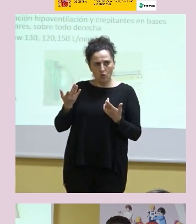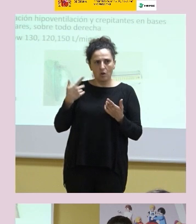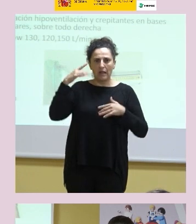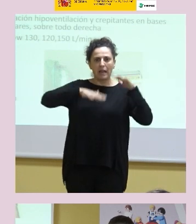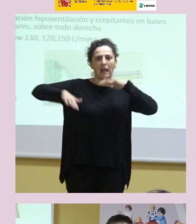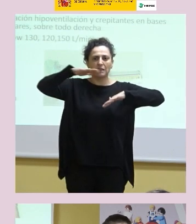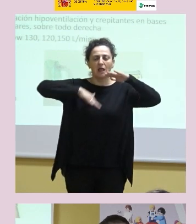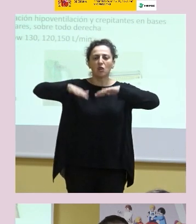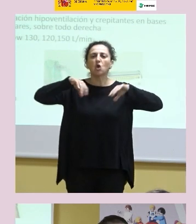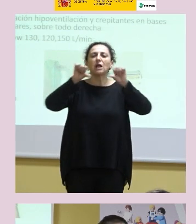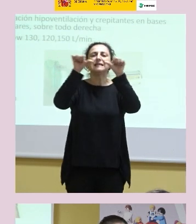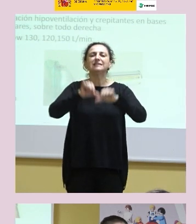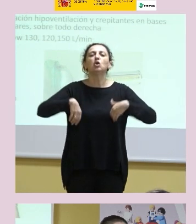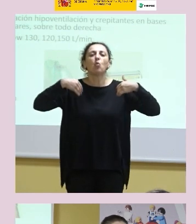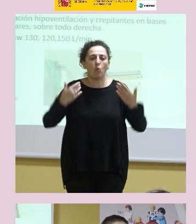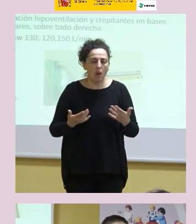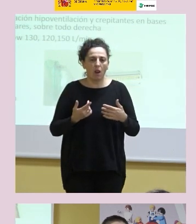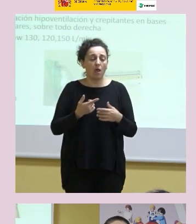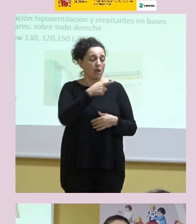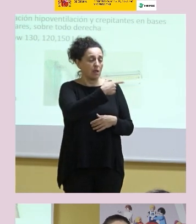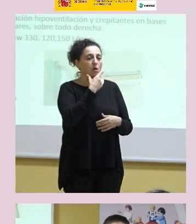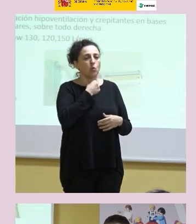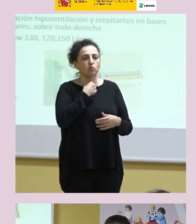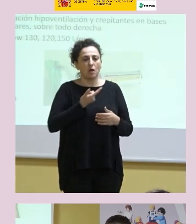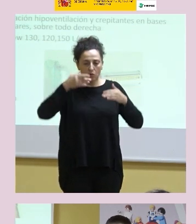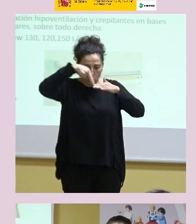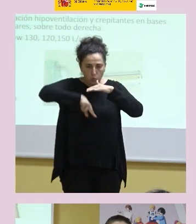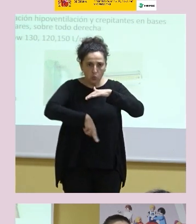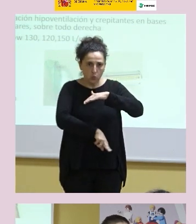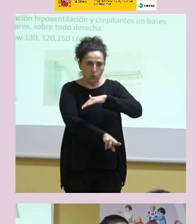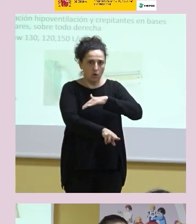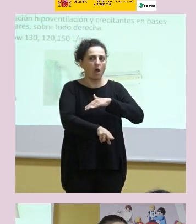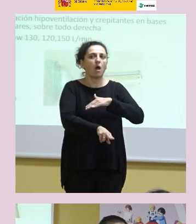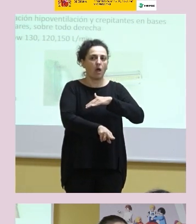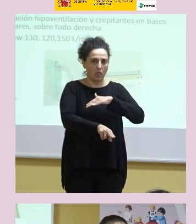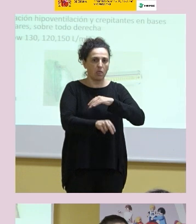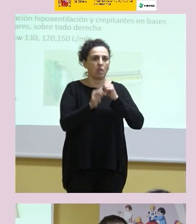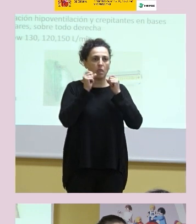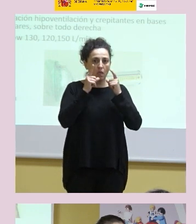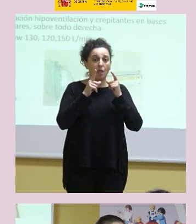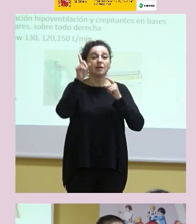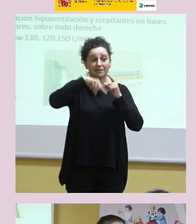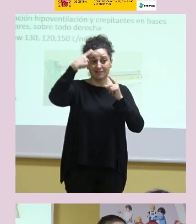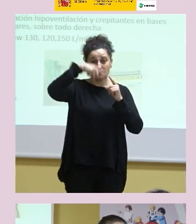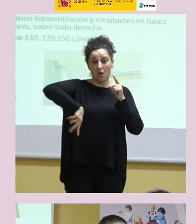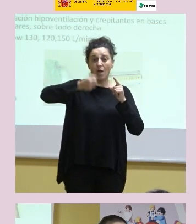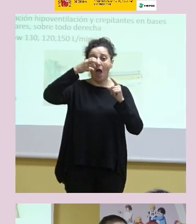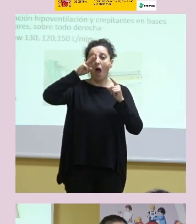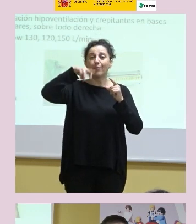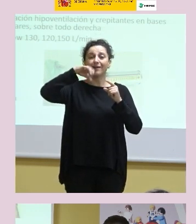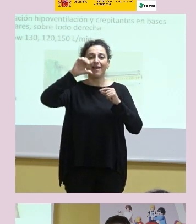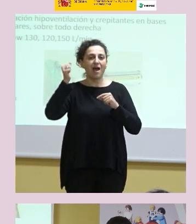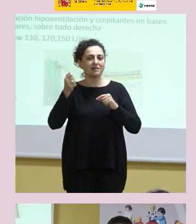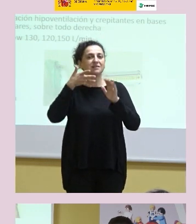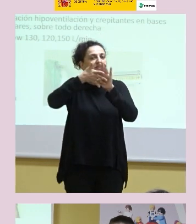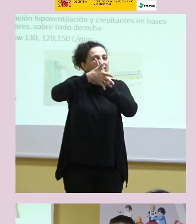qué estilo hacías? Y me dice que lo que más le gustaba era bucear, entonces yo ahí descubro que el paciente sabe hacer apneas y eso